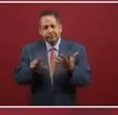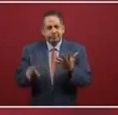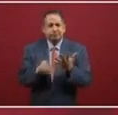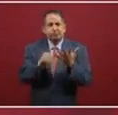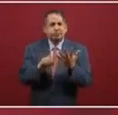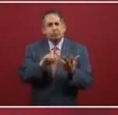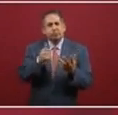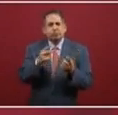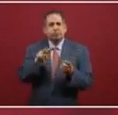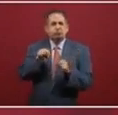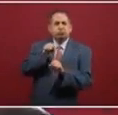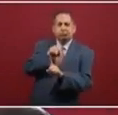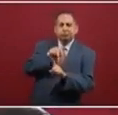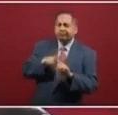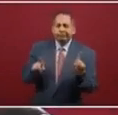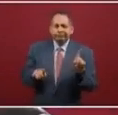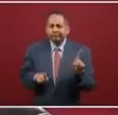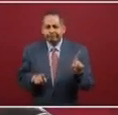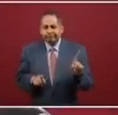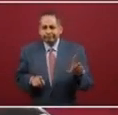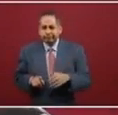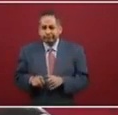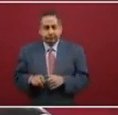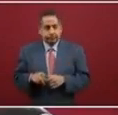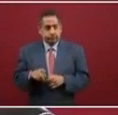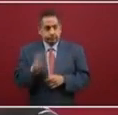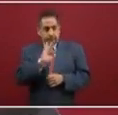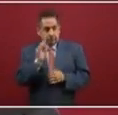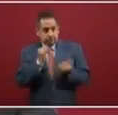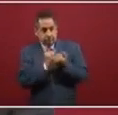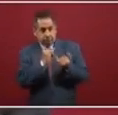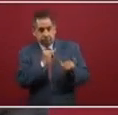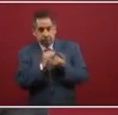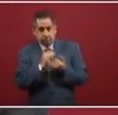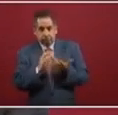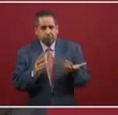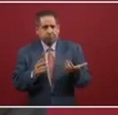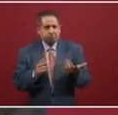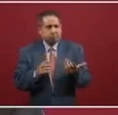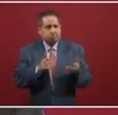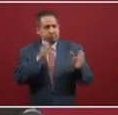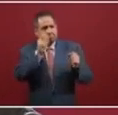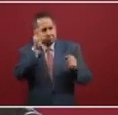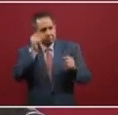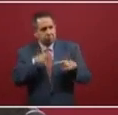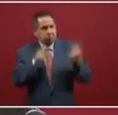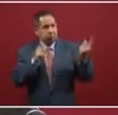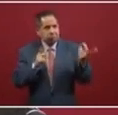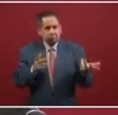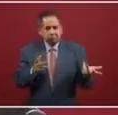de las cosas. Y si fuera la visión nuestra, pues no tendríamos ningún diferendo con Estados Unidos.